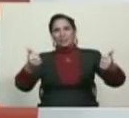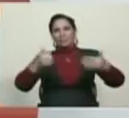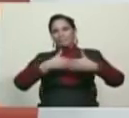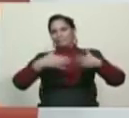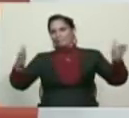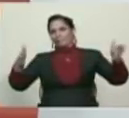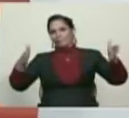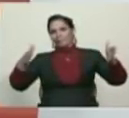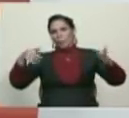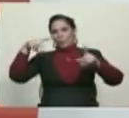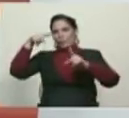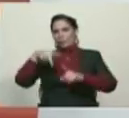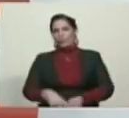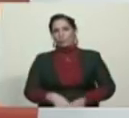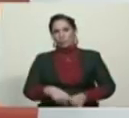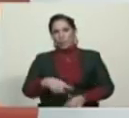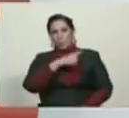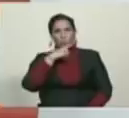absoluto. Duque es